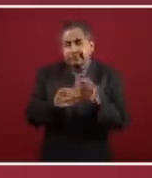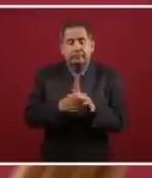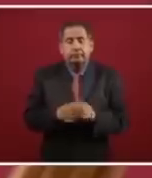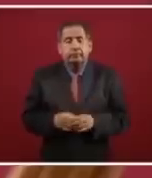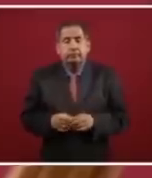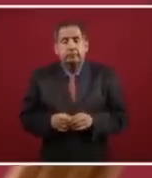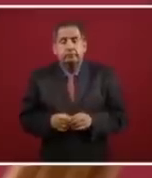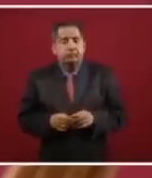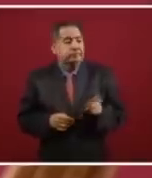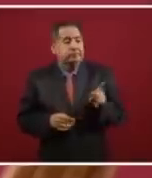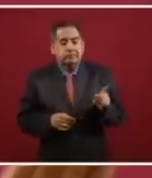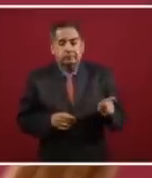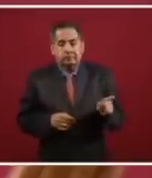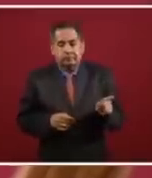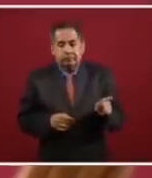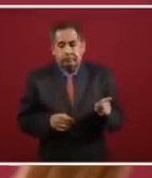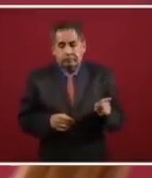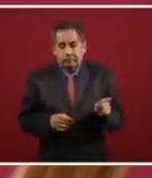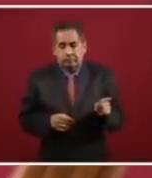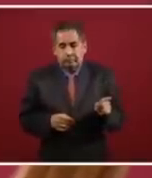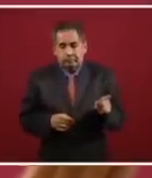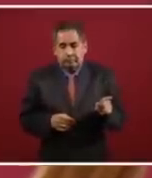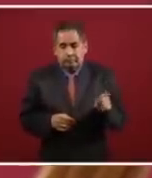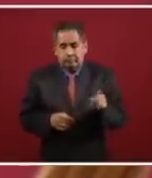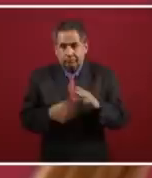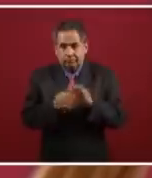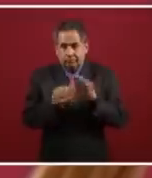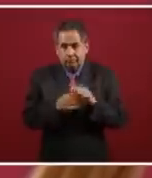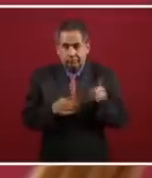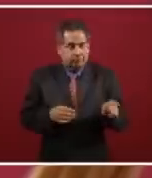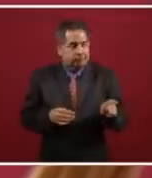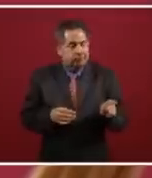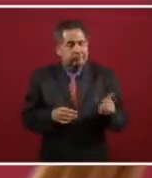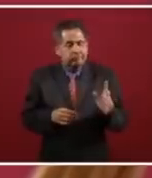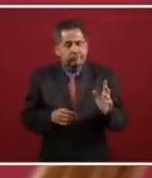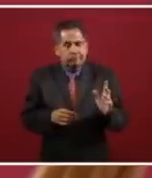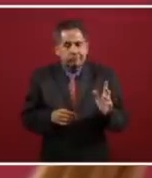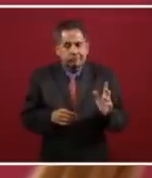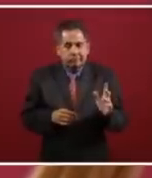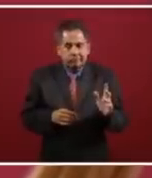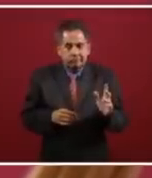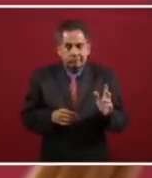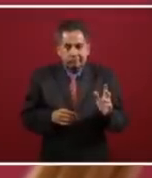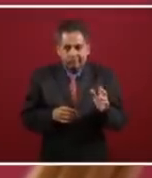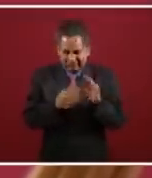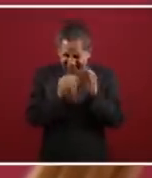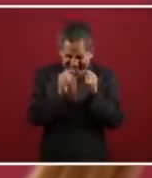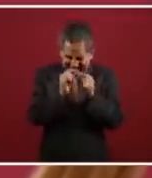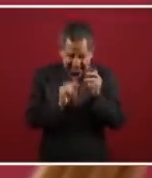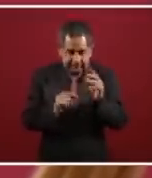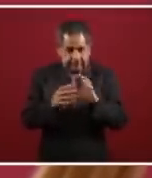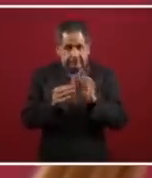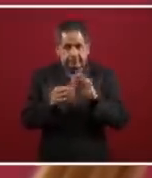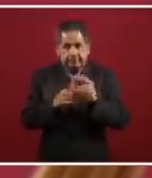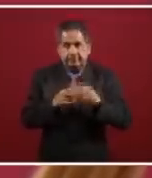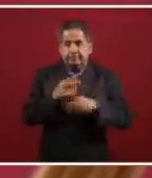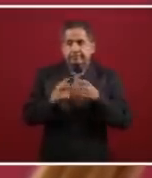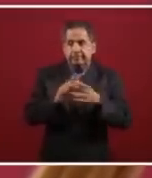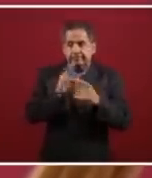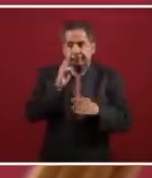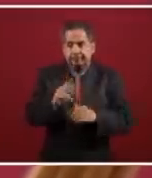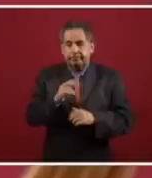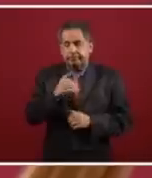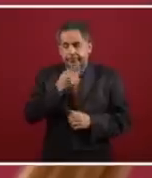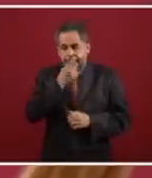lo trato, no así, tan detallado, pero